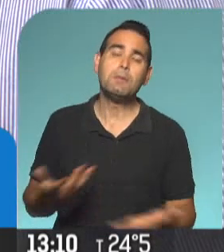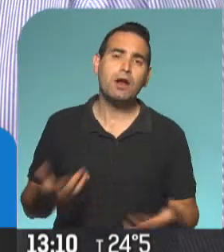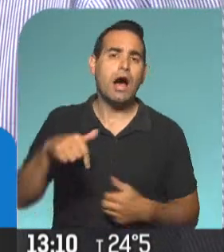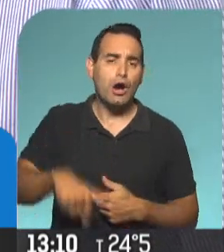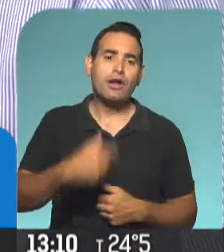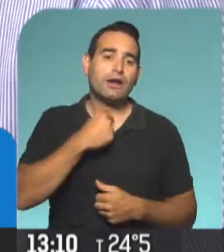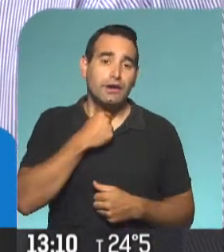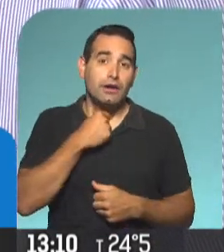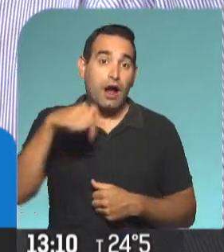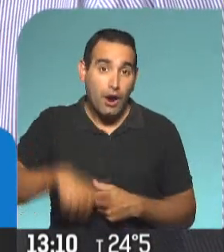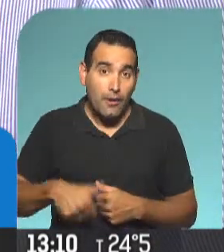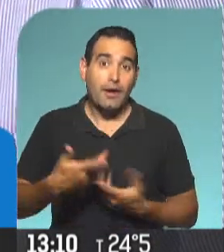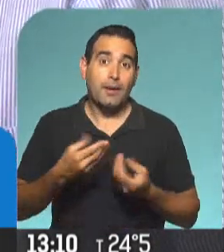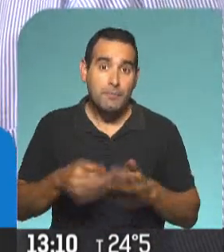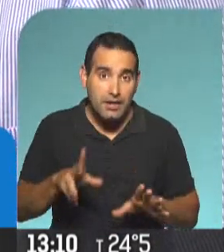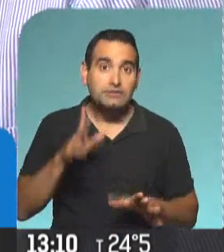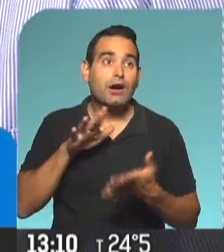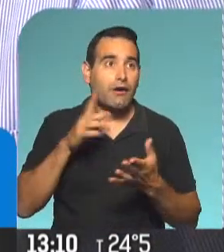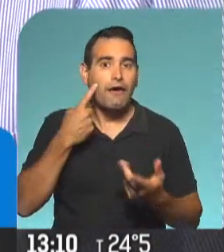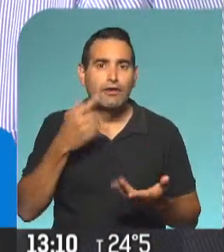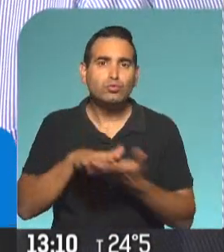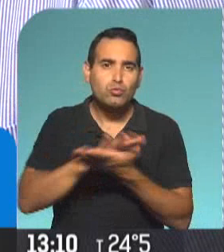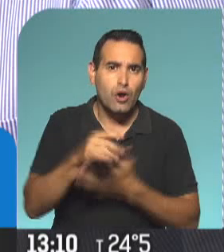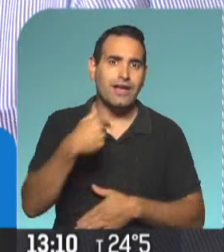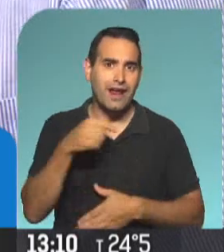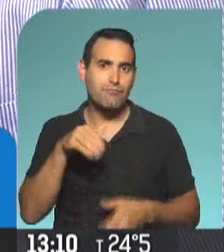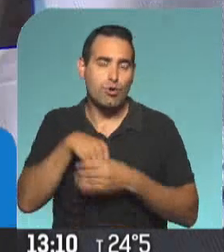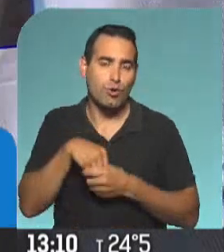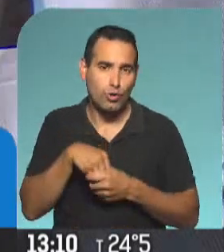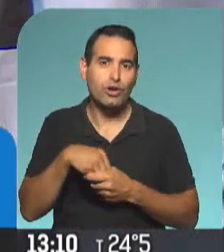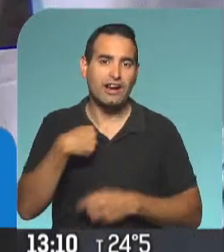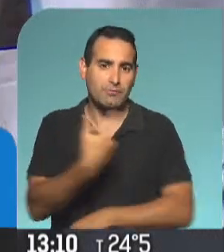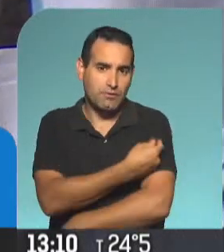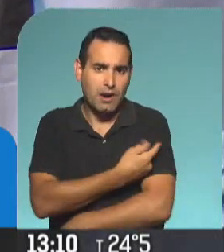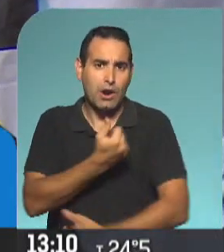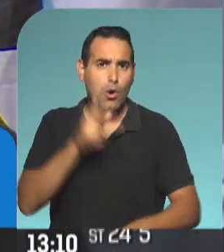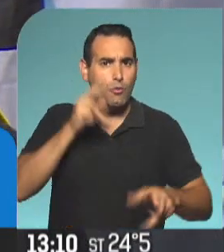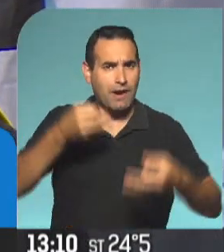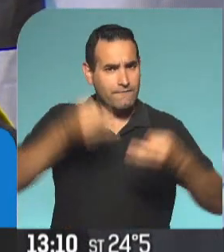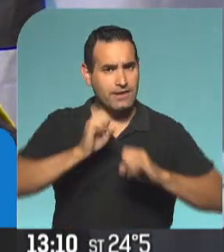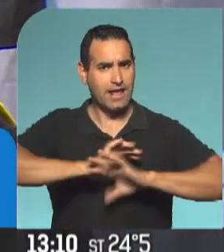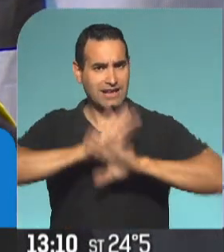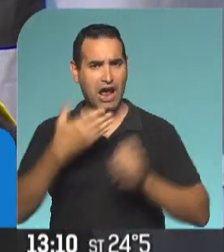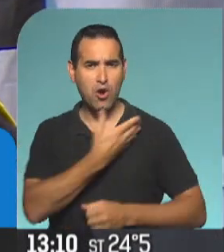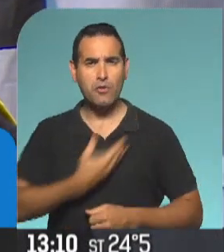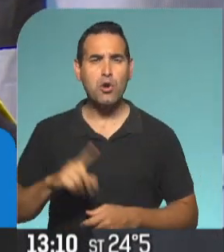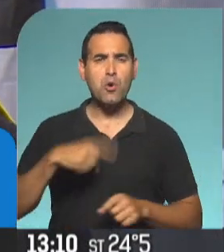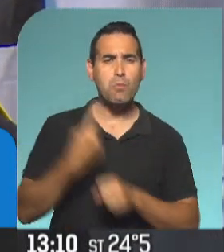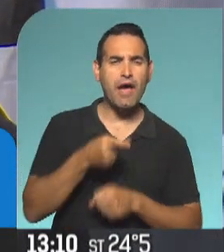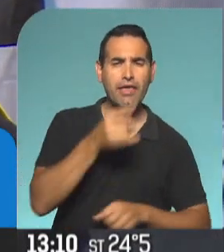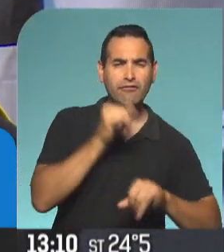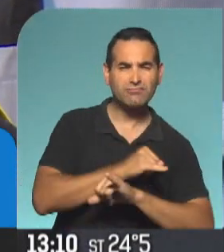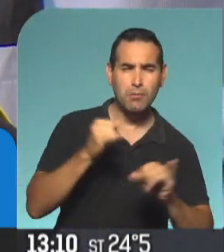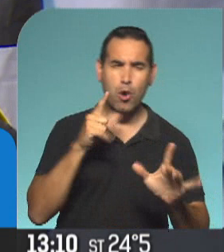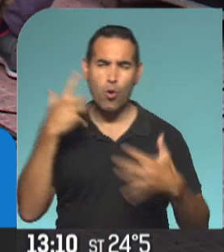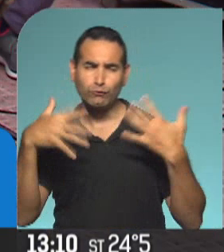ahora que empezó a encontrarse una solución, queremos ser parte de ello y queremos que haya una política clara de parte del gobierno. No puede haber un mensaje confuso